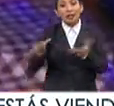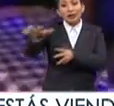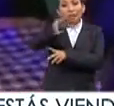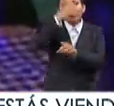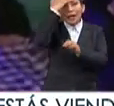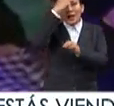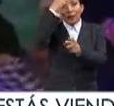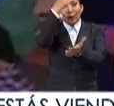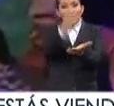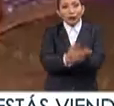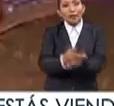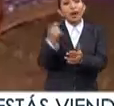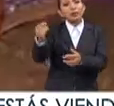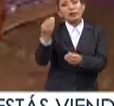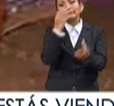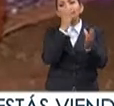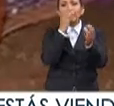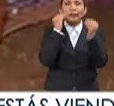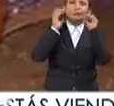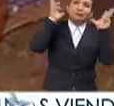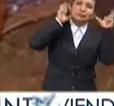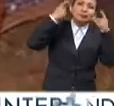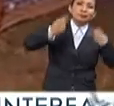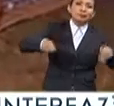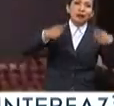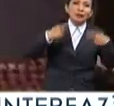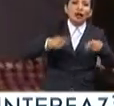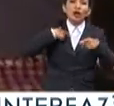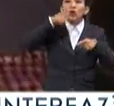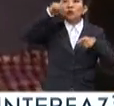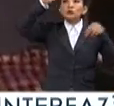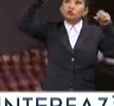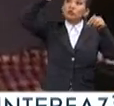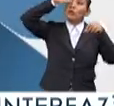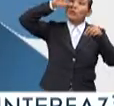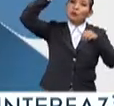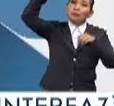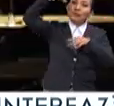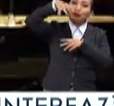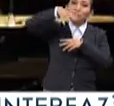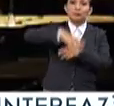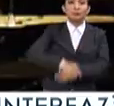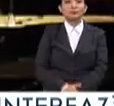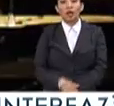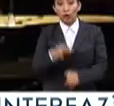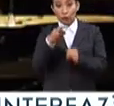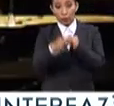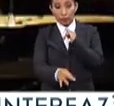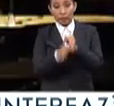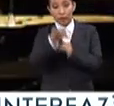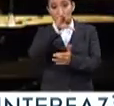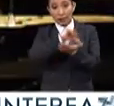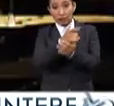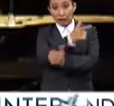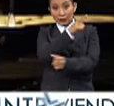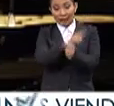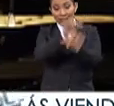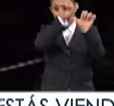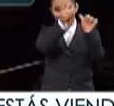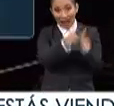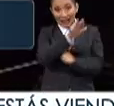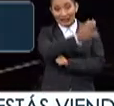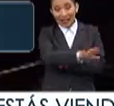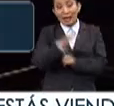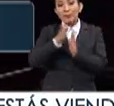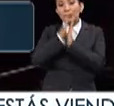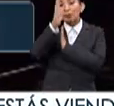una experiencia única donde cenará si escucharás música bajo la luz de la luna por último el centro nacional de las artes